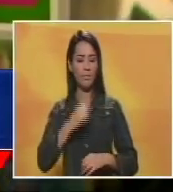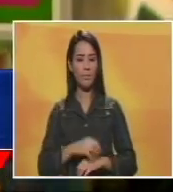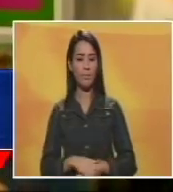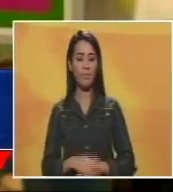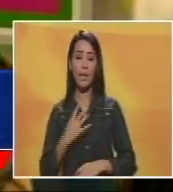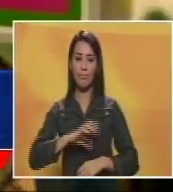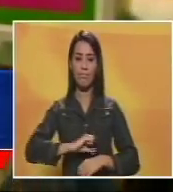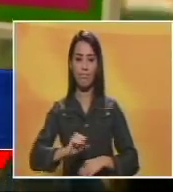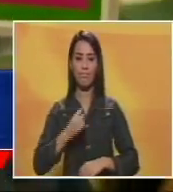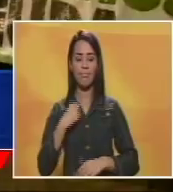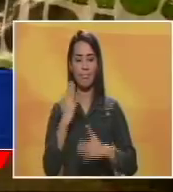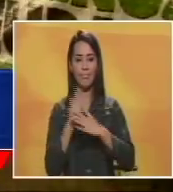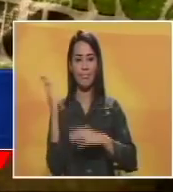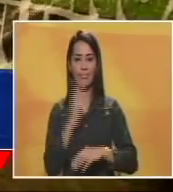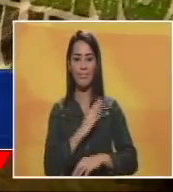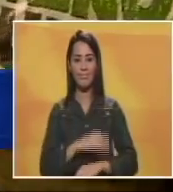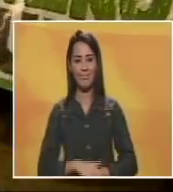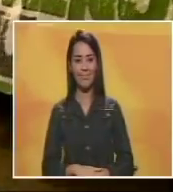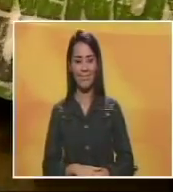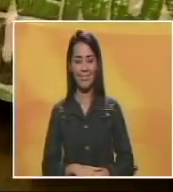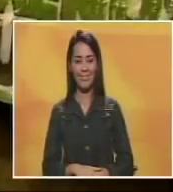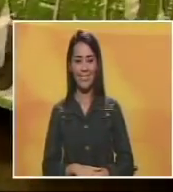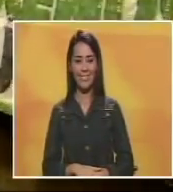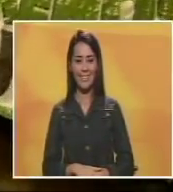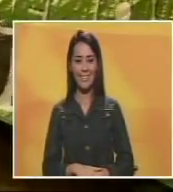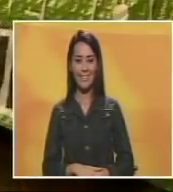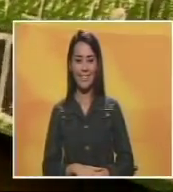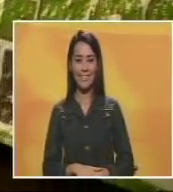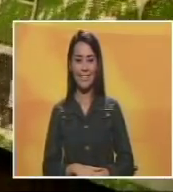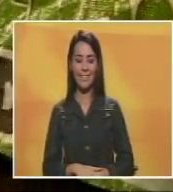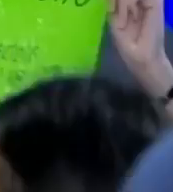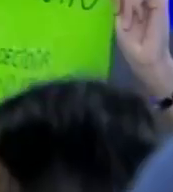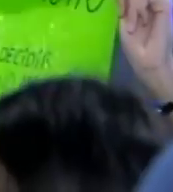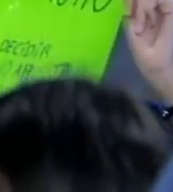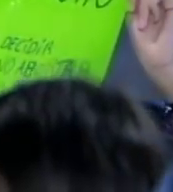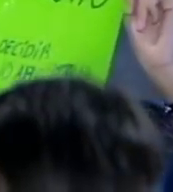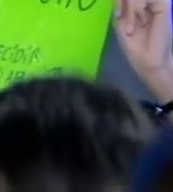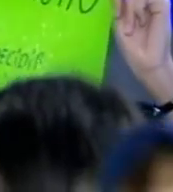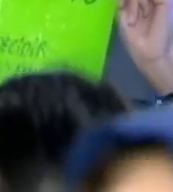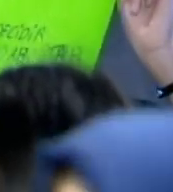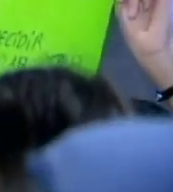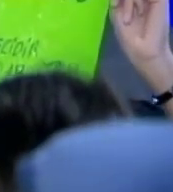el aborto. Los detalles en tan solo minutos. Ya venimos.